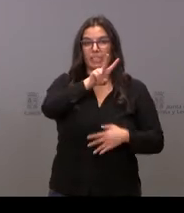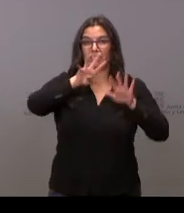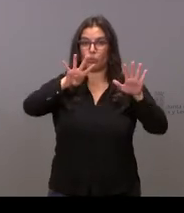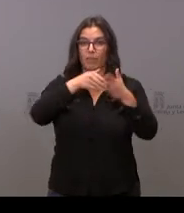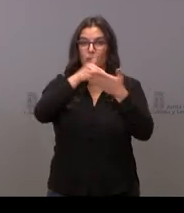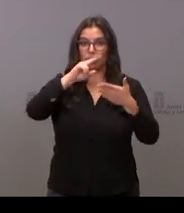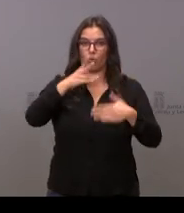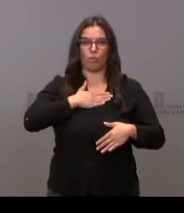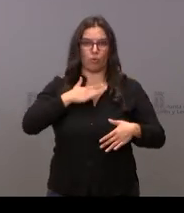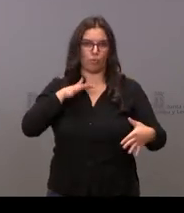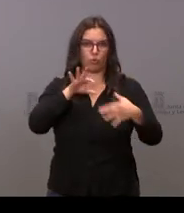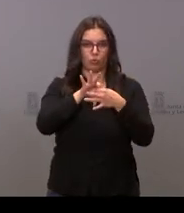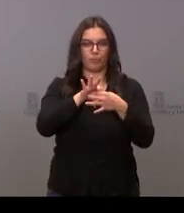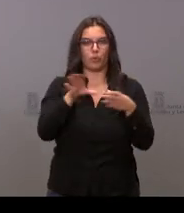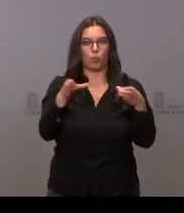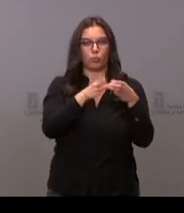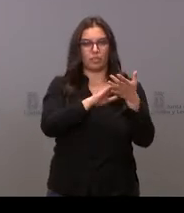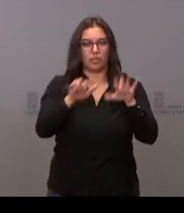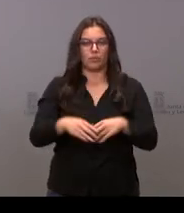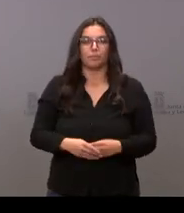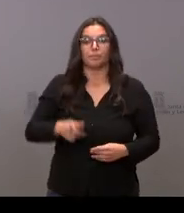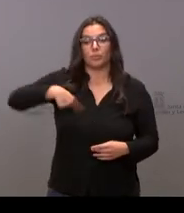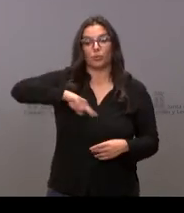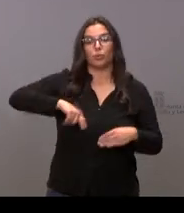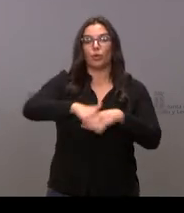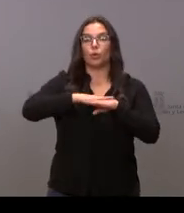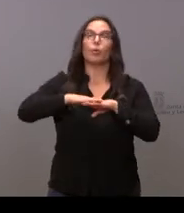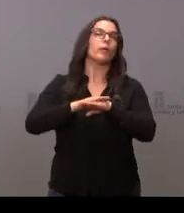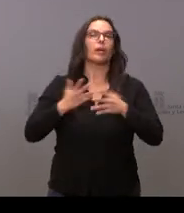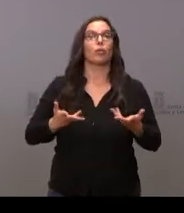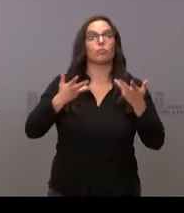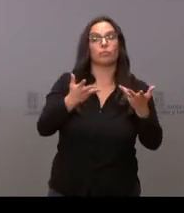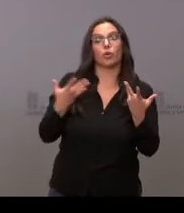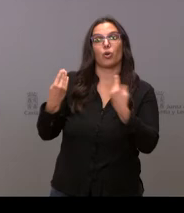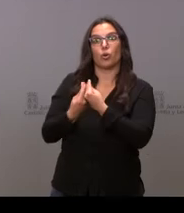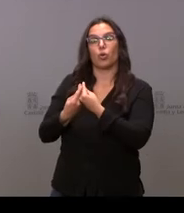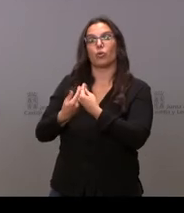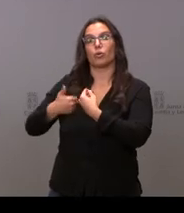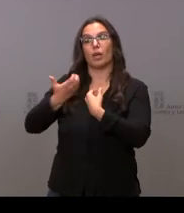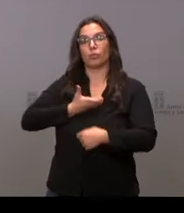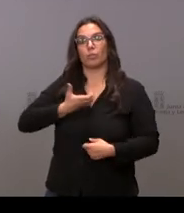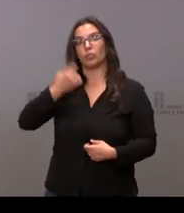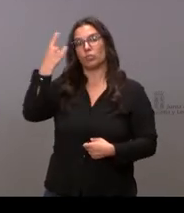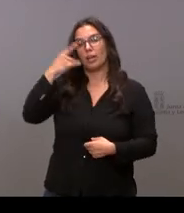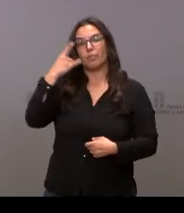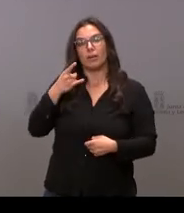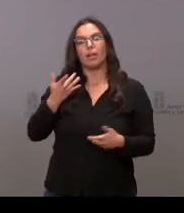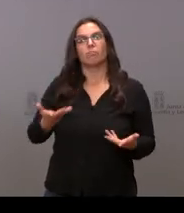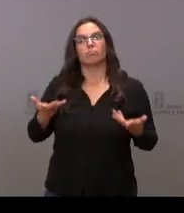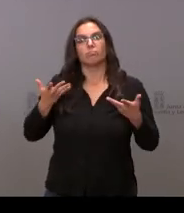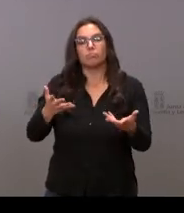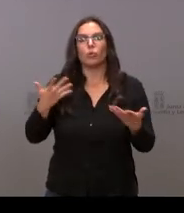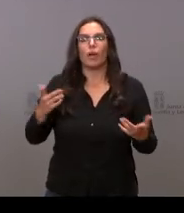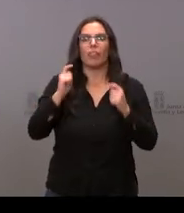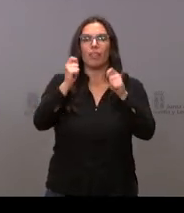euros desde mi gobierno vamos a contribuir junto al ayuntamiento de salamanca en algo tan importante como poner en